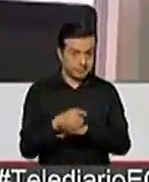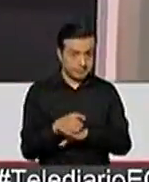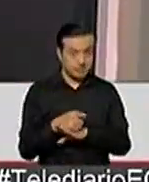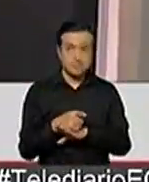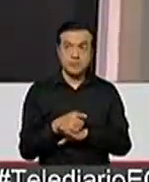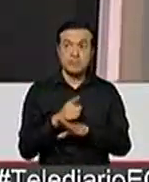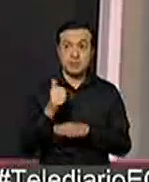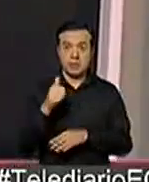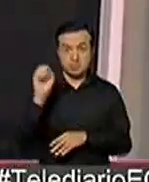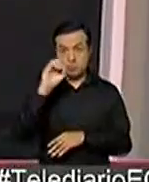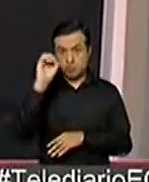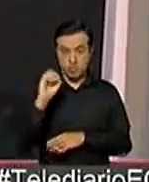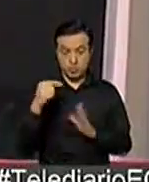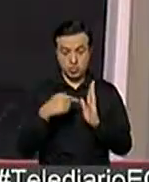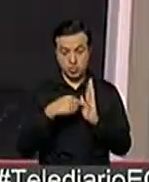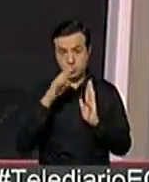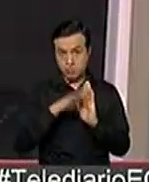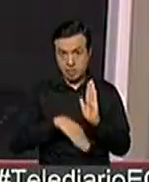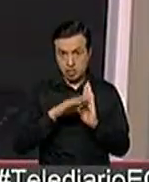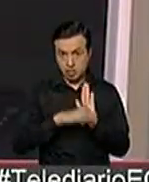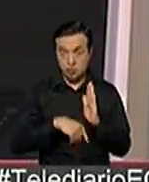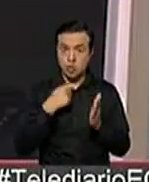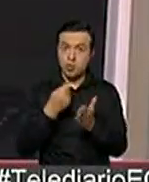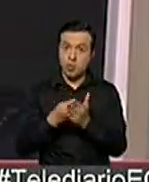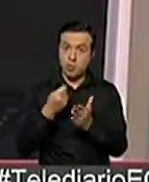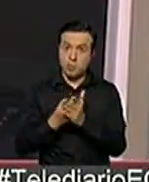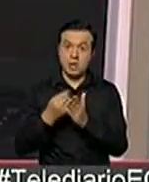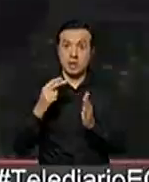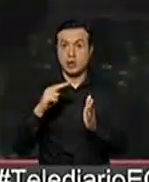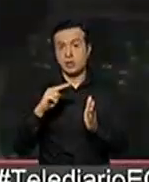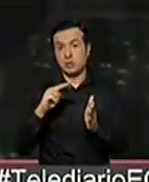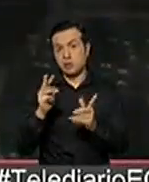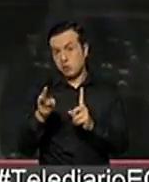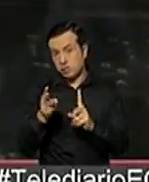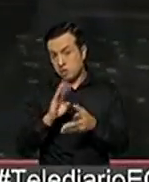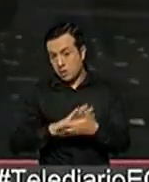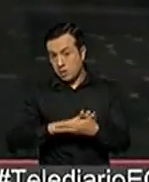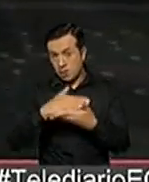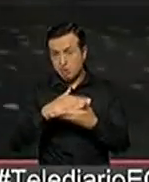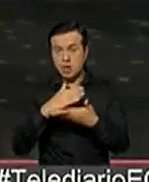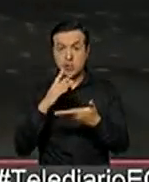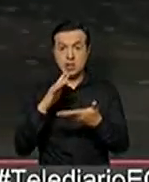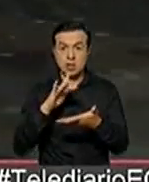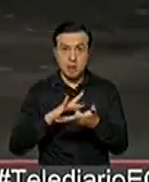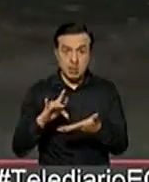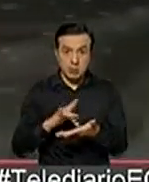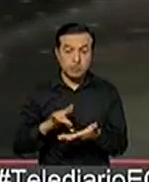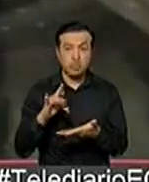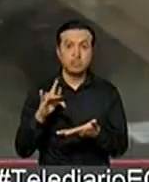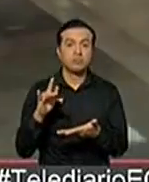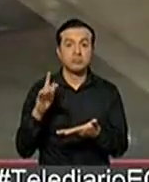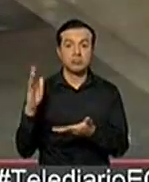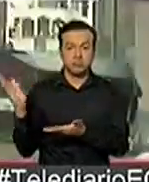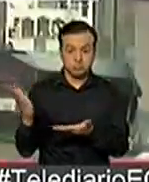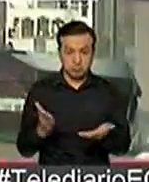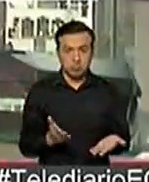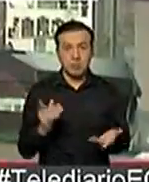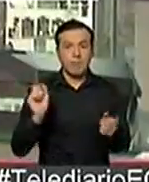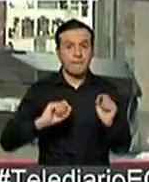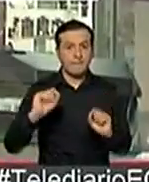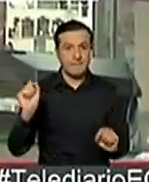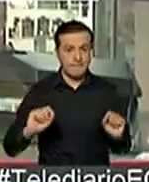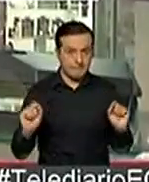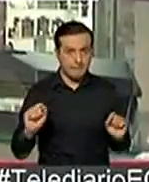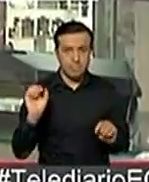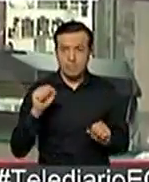eliminación del 10% de aranceles para la importación de laptops y tablets, los precios para el público tienen una notable reducción. Podemos ser